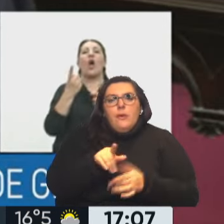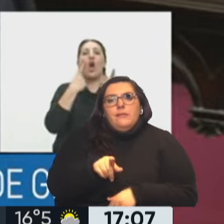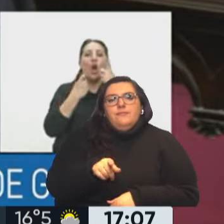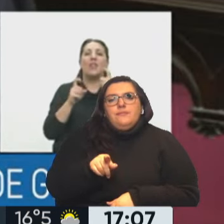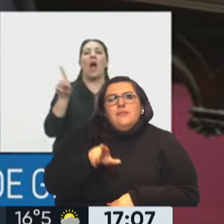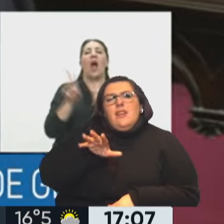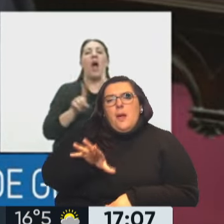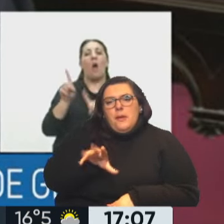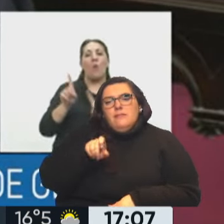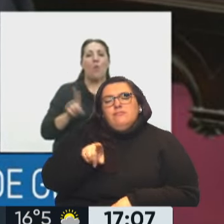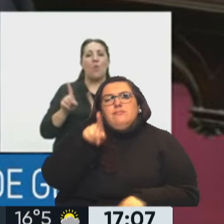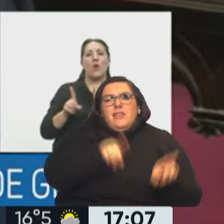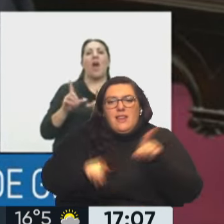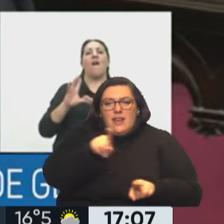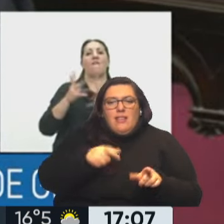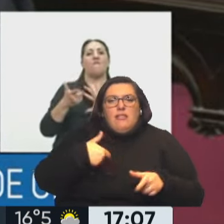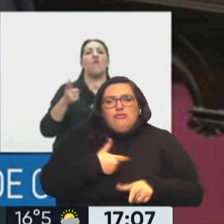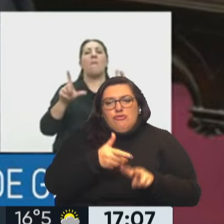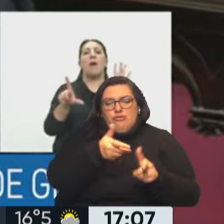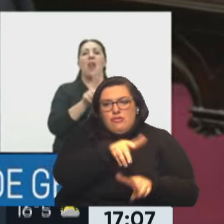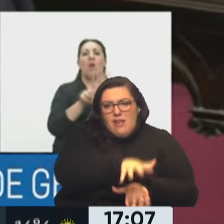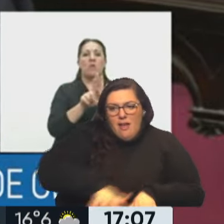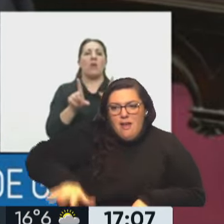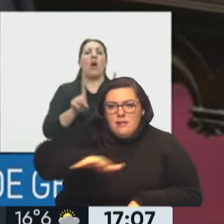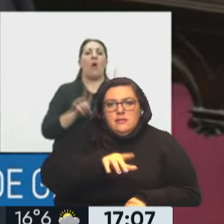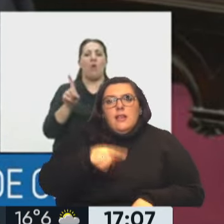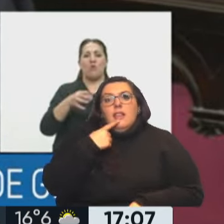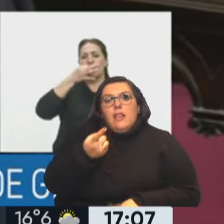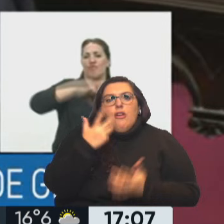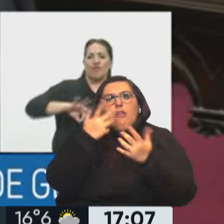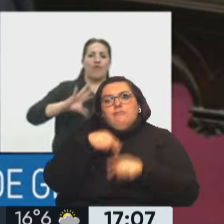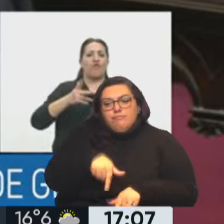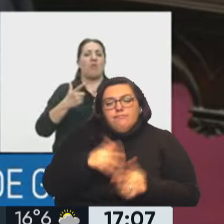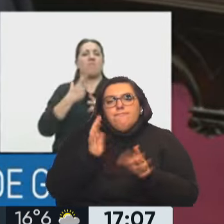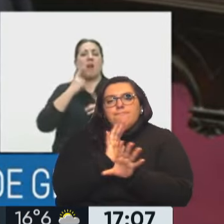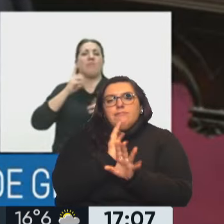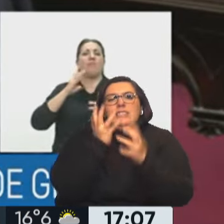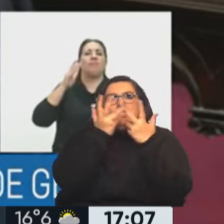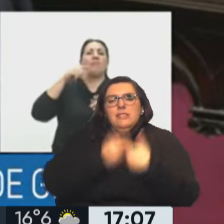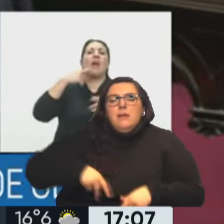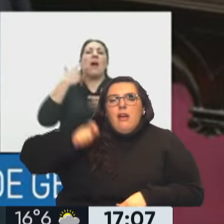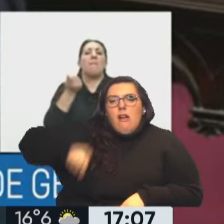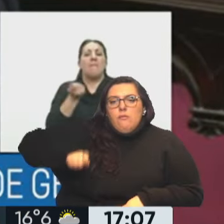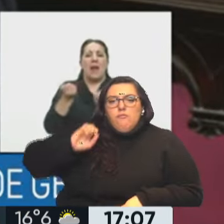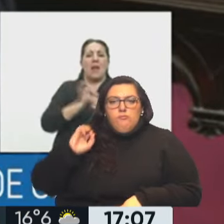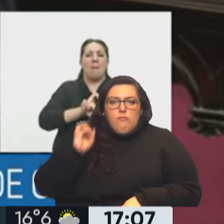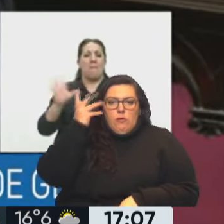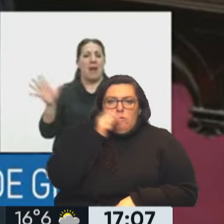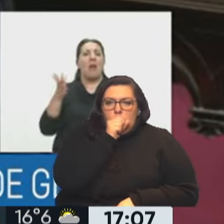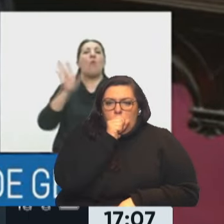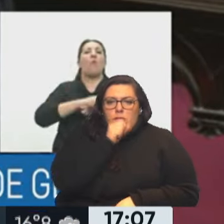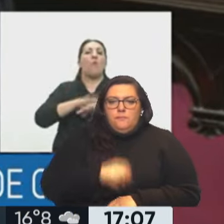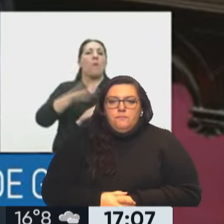de dirigentes sociales y señaló que se trata de un esquema de esclavitud moderna lamentable. Allí está entonces parte de lo